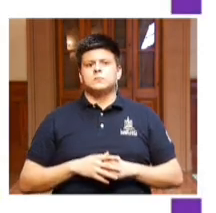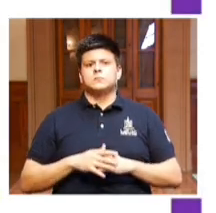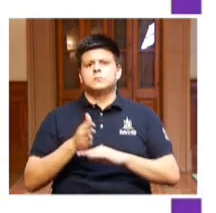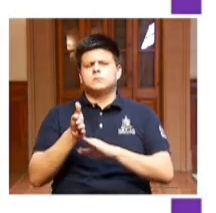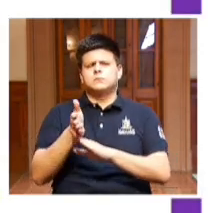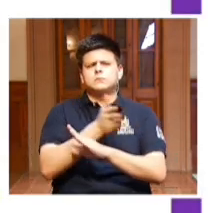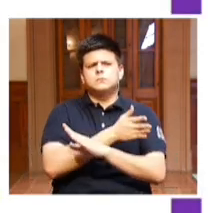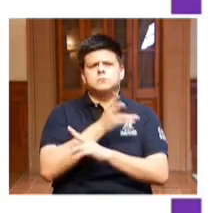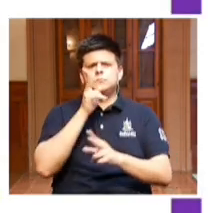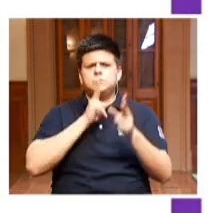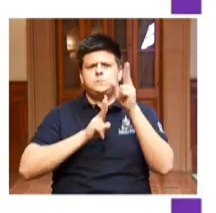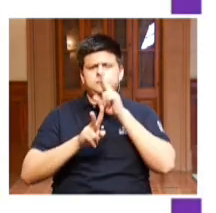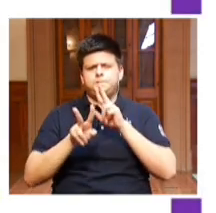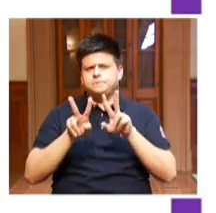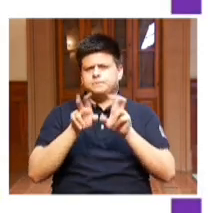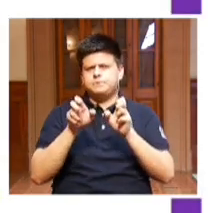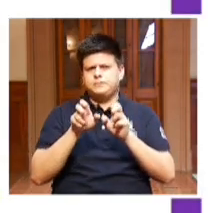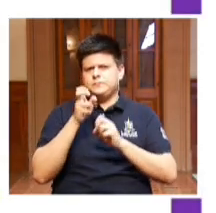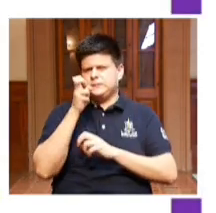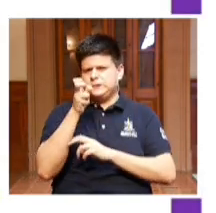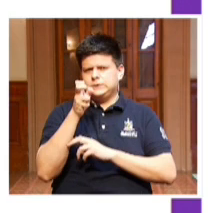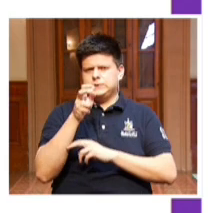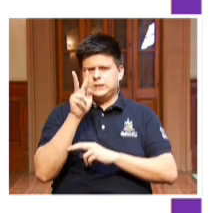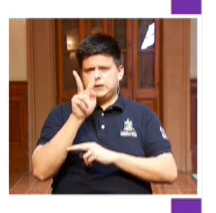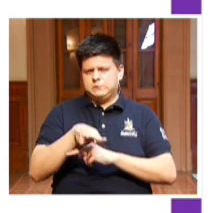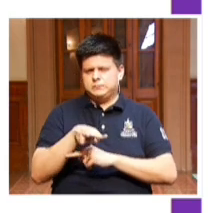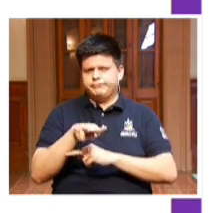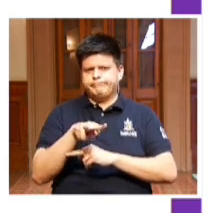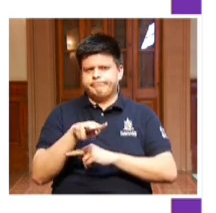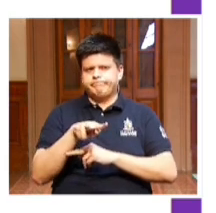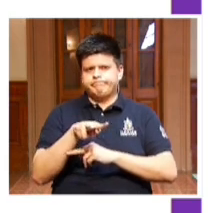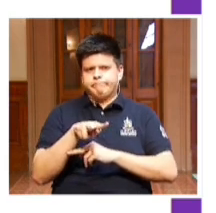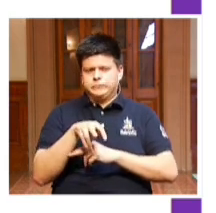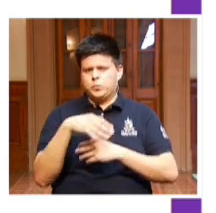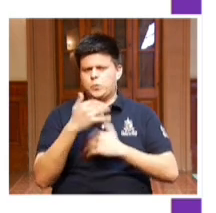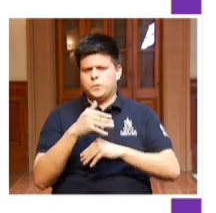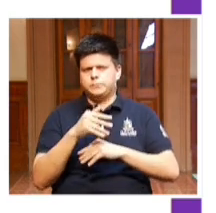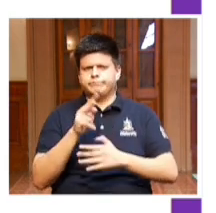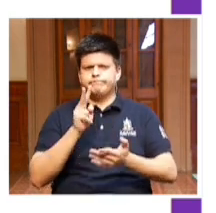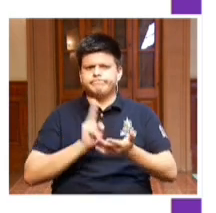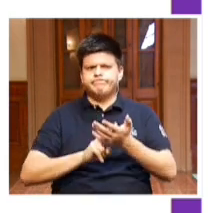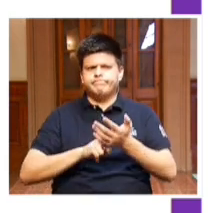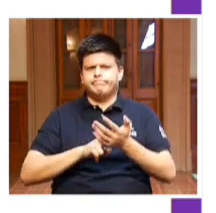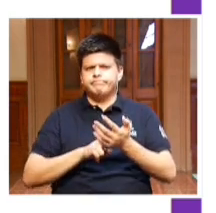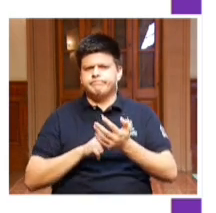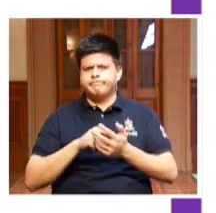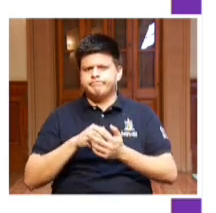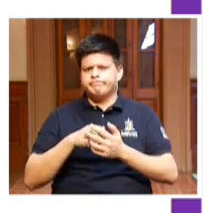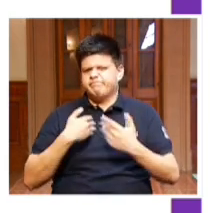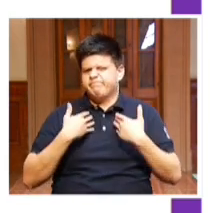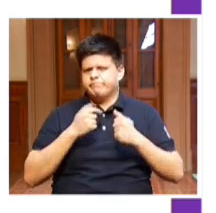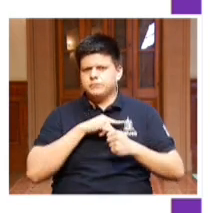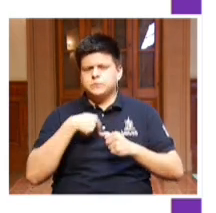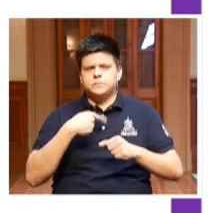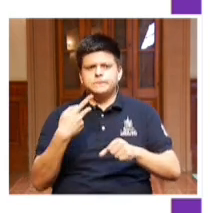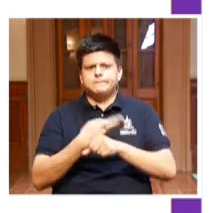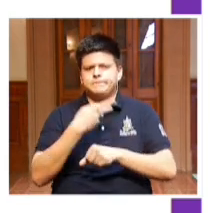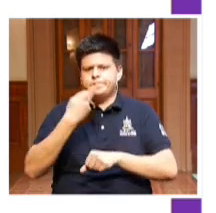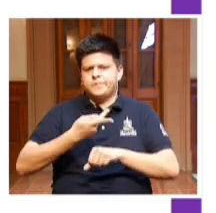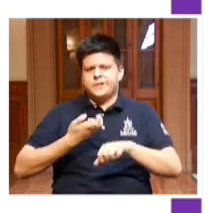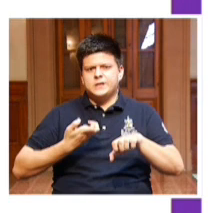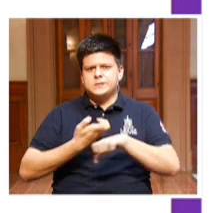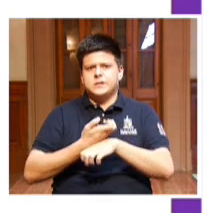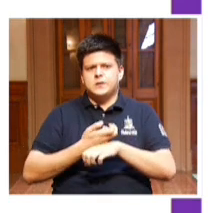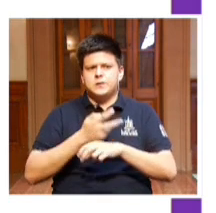Vamos a revisar esta curva, que es muy representativa de lo que está ocurriendo en nuestro estado, que es la